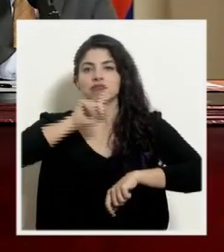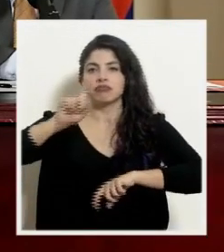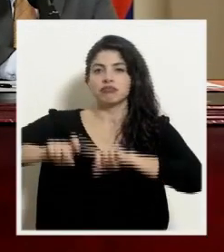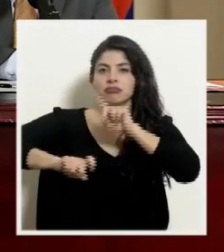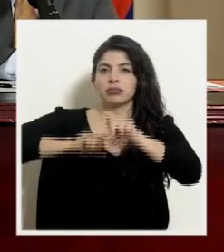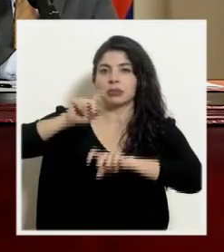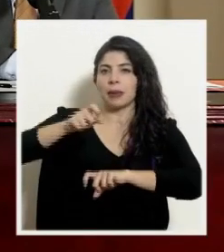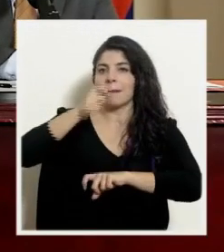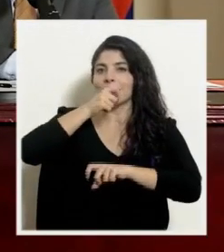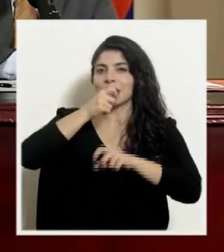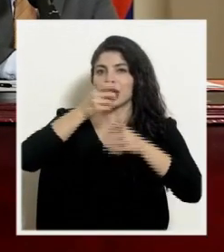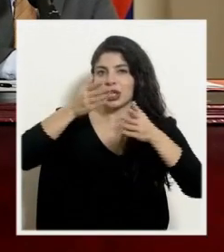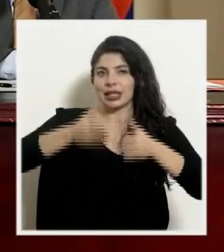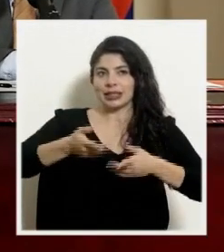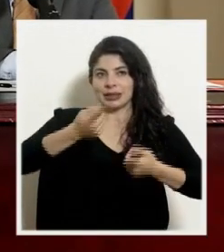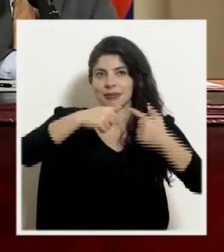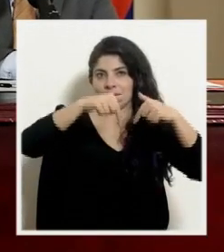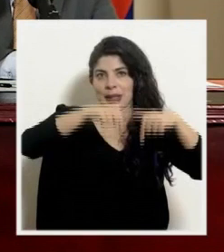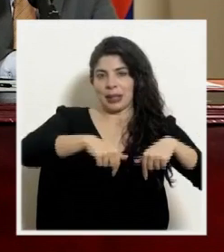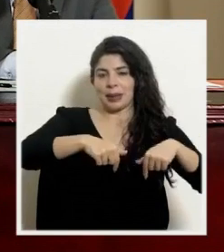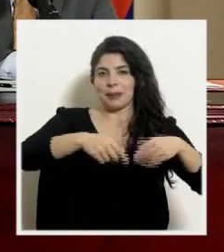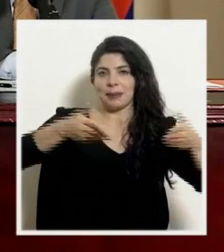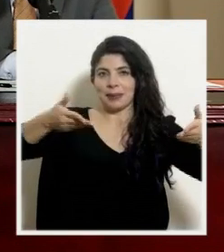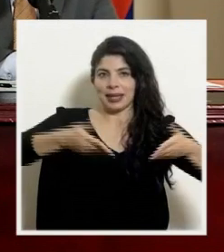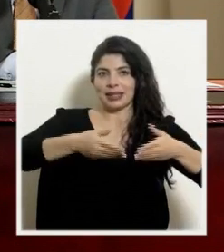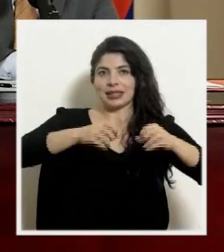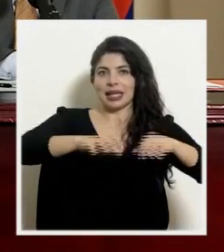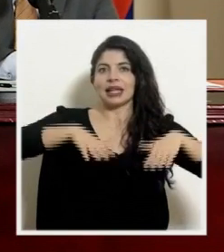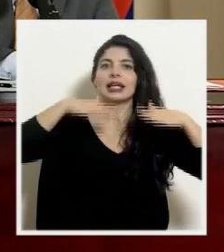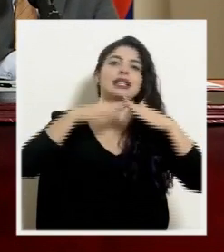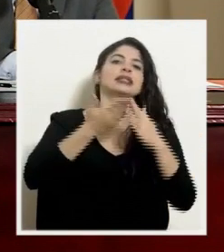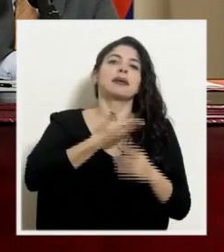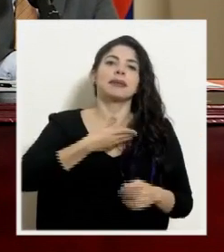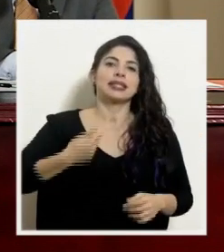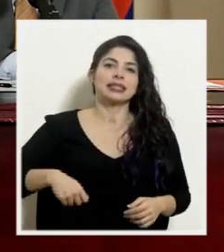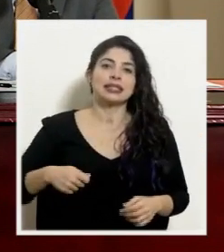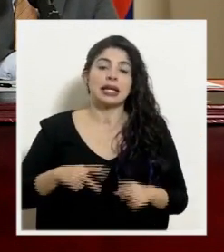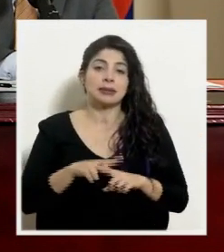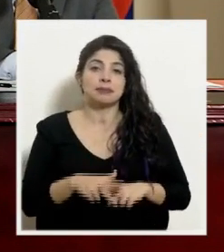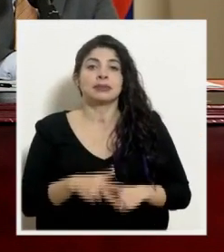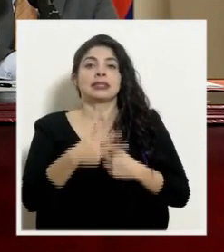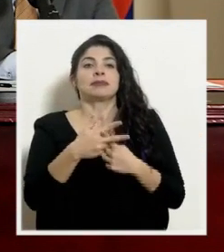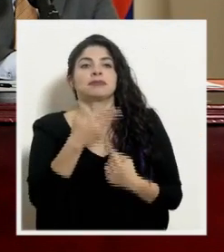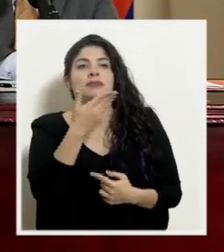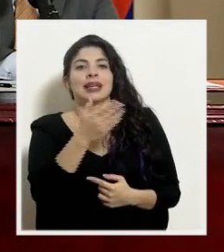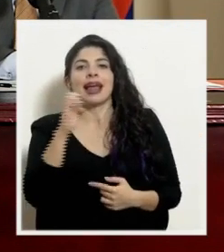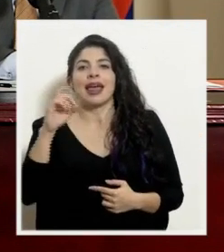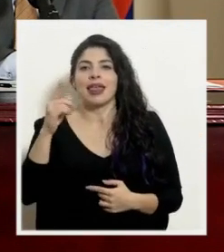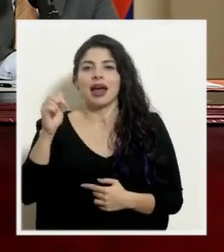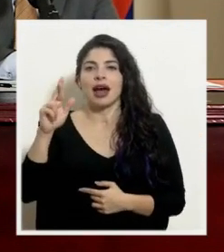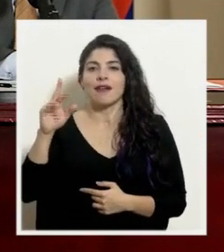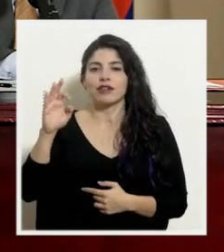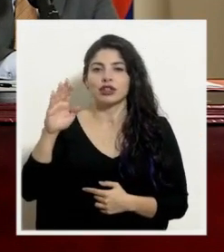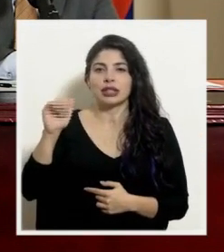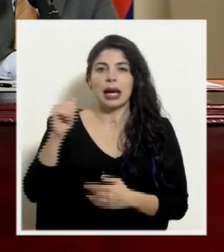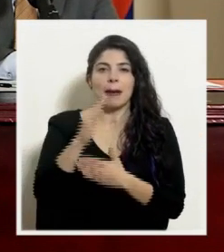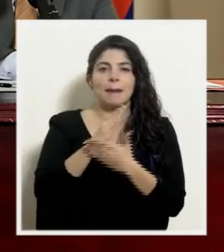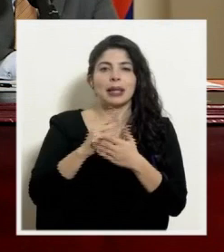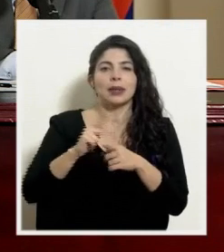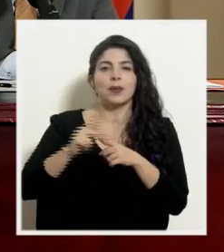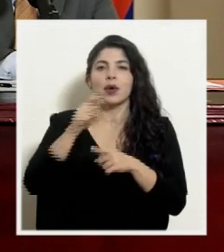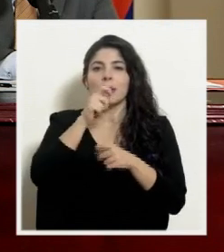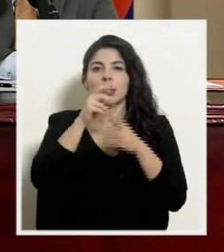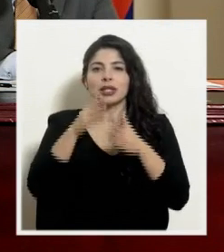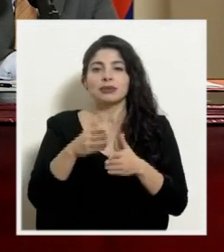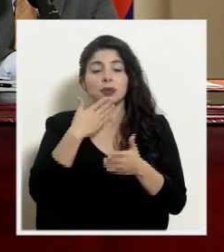de los colegas que se encuentran presentes aquí en el auditorio de Casa Presidencial. Arrancamos con don Edgar Fonseca del medio Puro Periodismo. Muy buenas